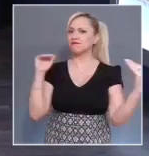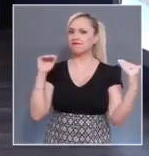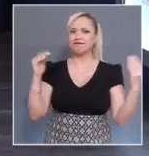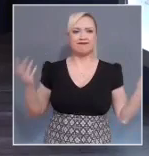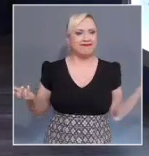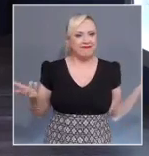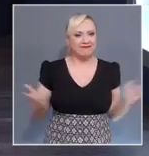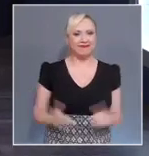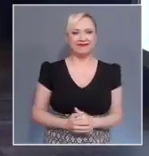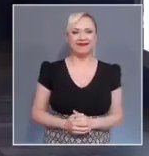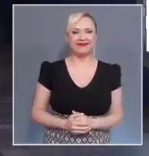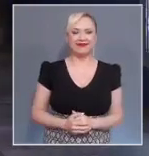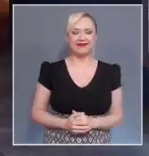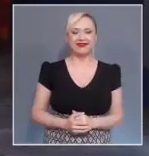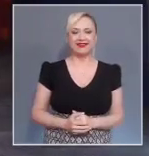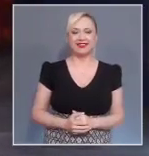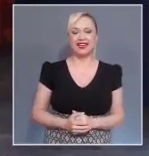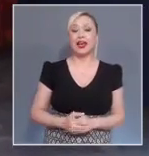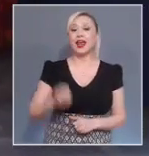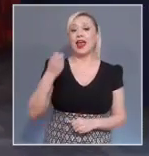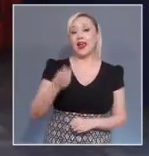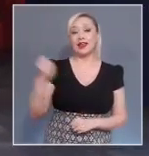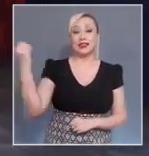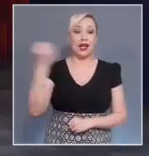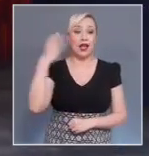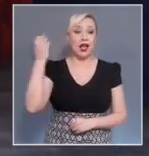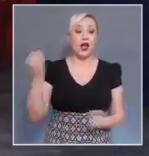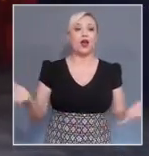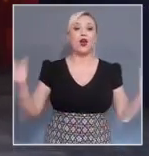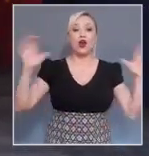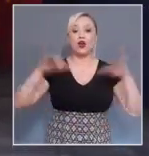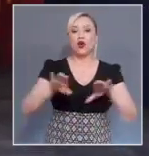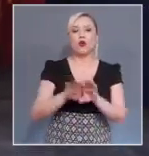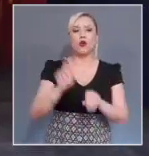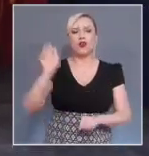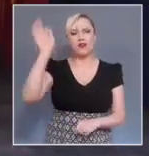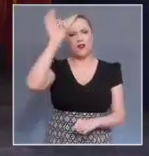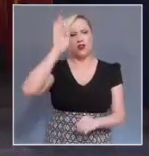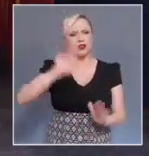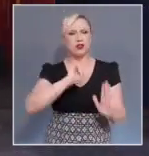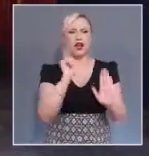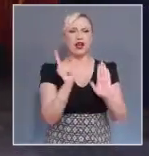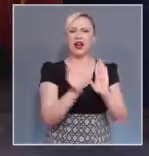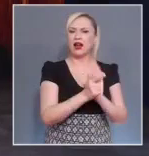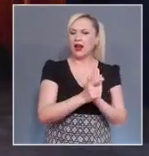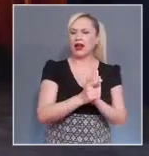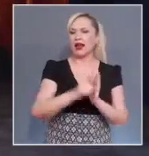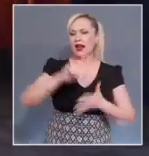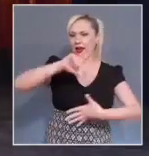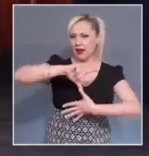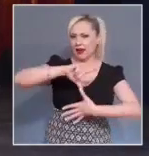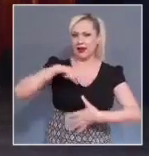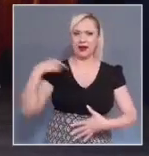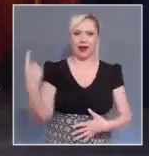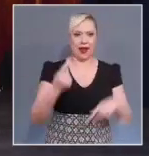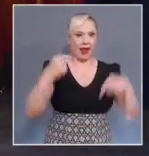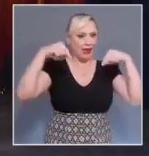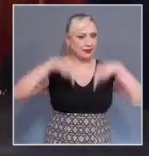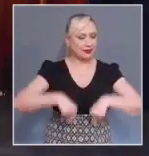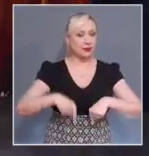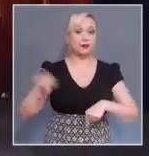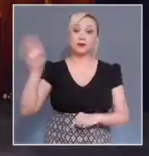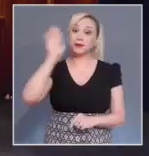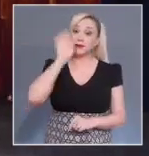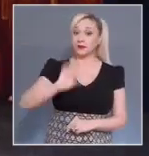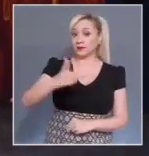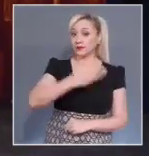Y en el marco del Congreso sobre Filosofía del Derecho para el Mundo Latino, la ministra presidenta Norma Lucía Piña aseguró que las personas